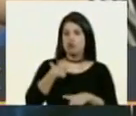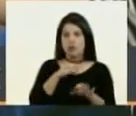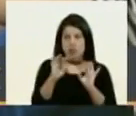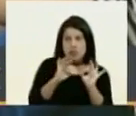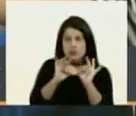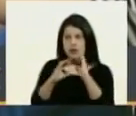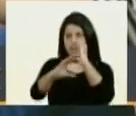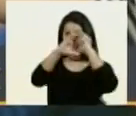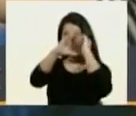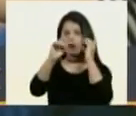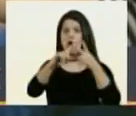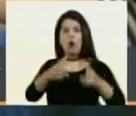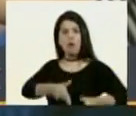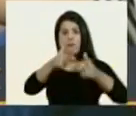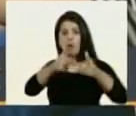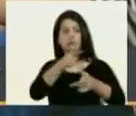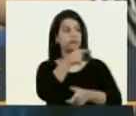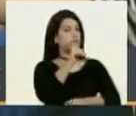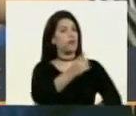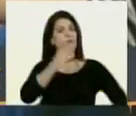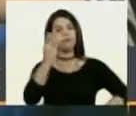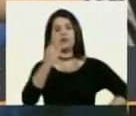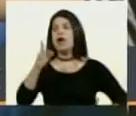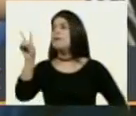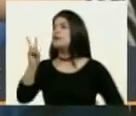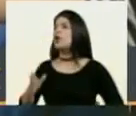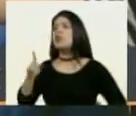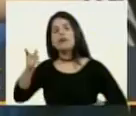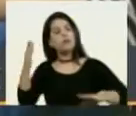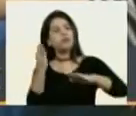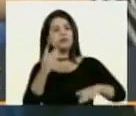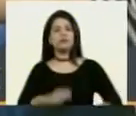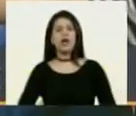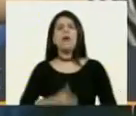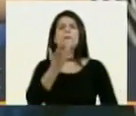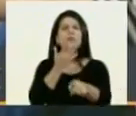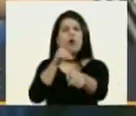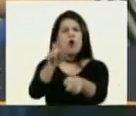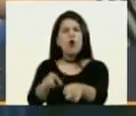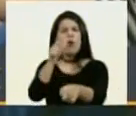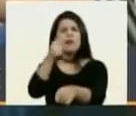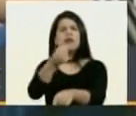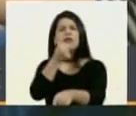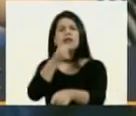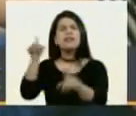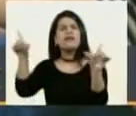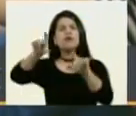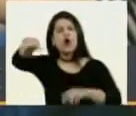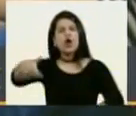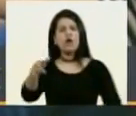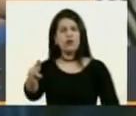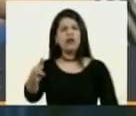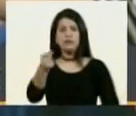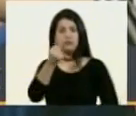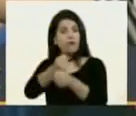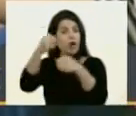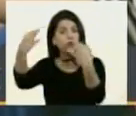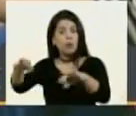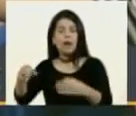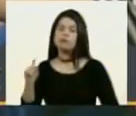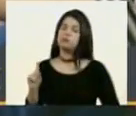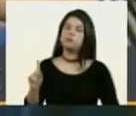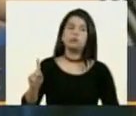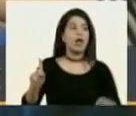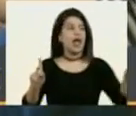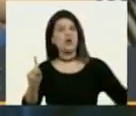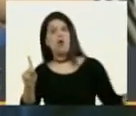por todos los venezolanos y las venezolanas. Periodistas como ustedes, no los iban a quemar, un periodista de la oposición. ¿Qué nombre le damos a eso?